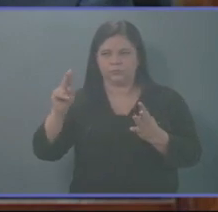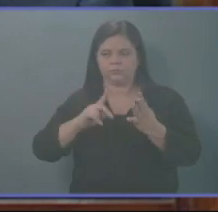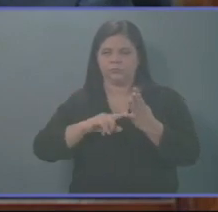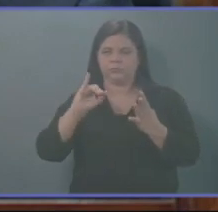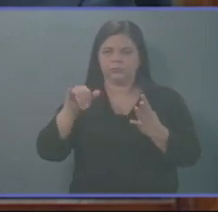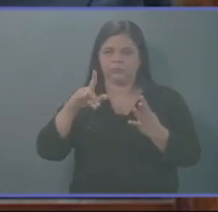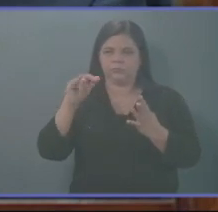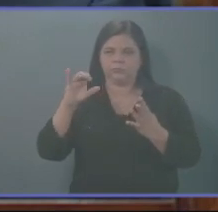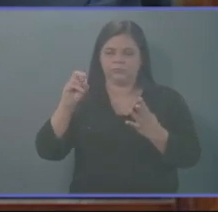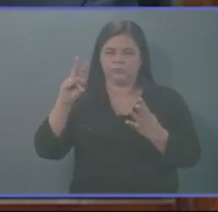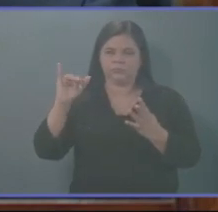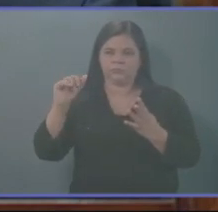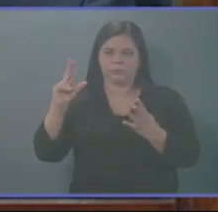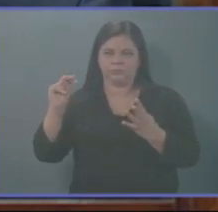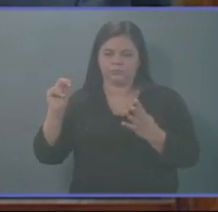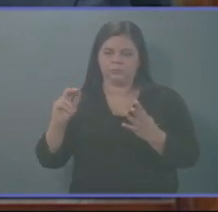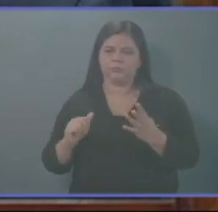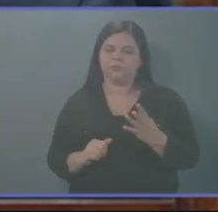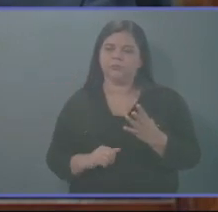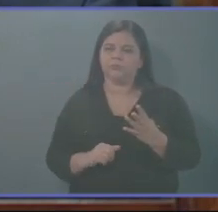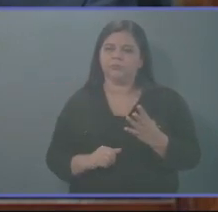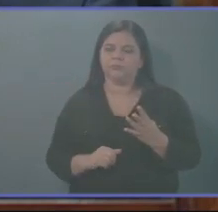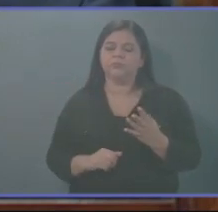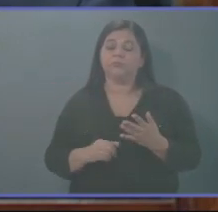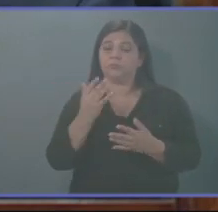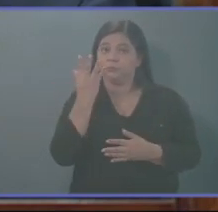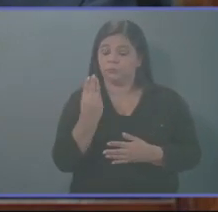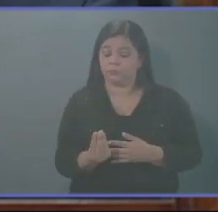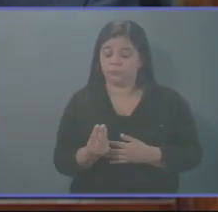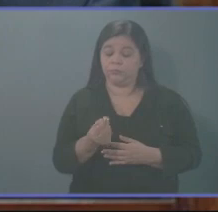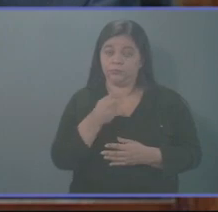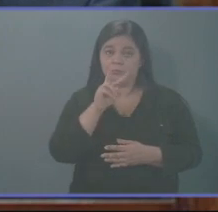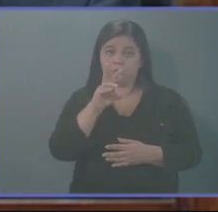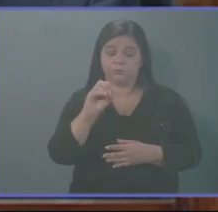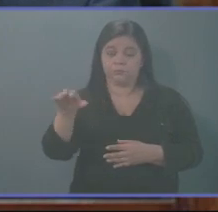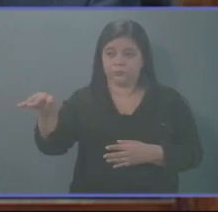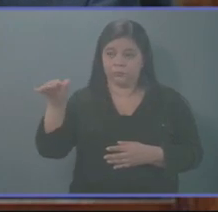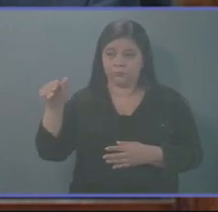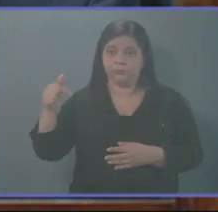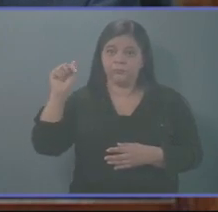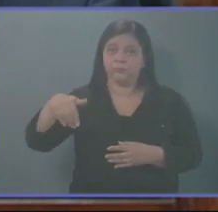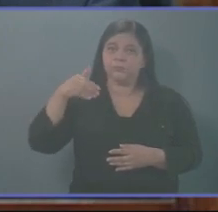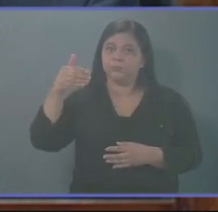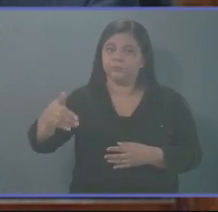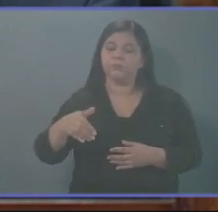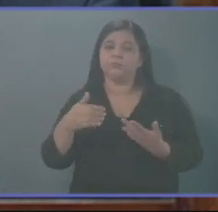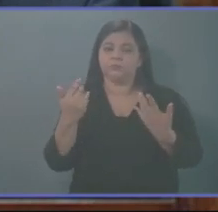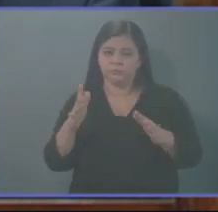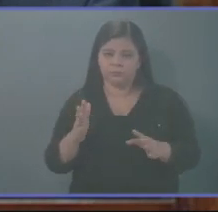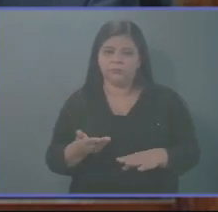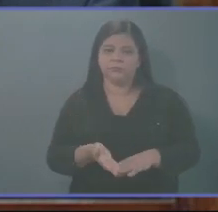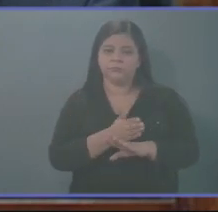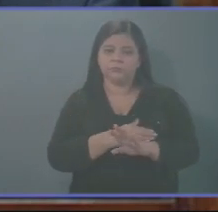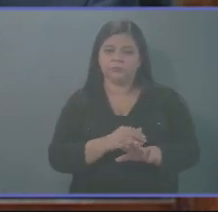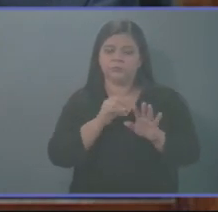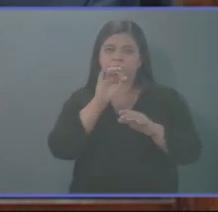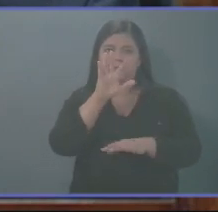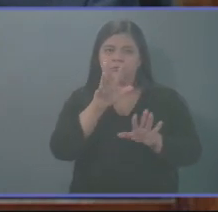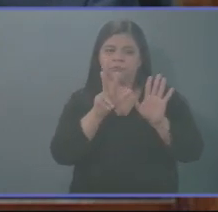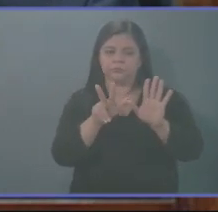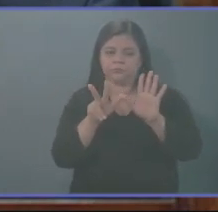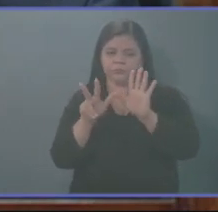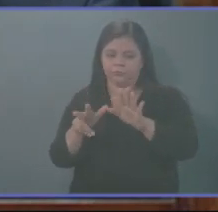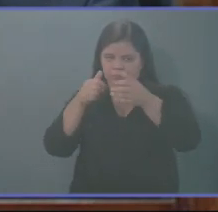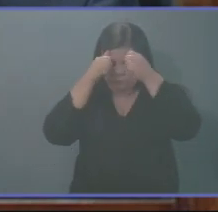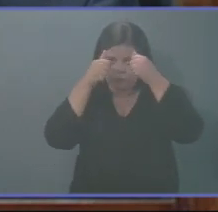César Fabián Pérez. Con fecha 20 de marzo del presente año, por medio del acuerdo 588, se